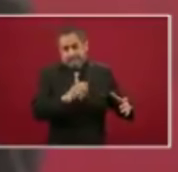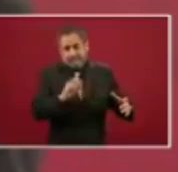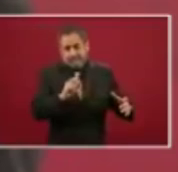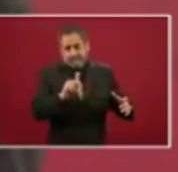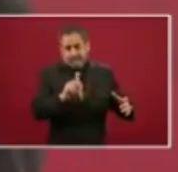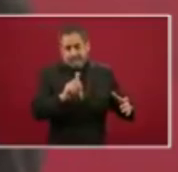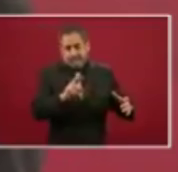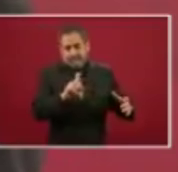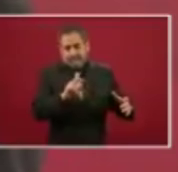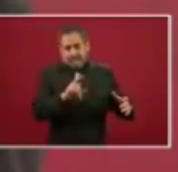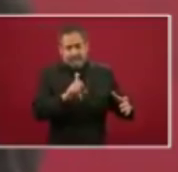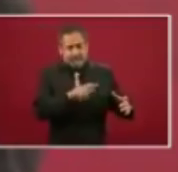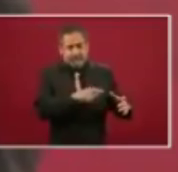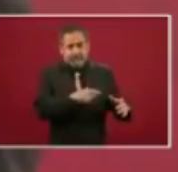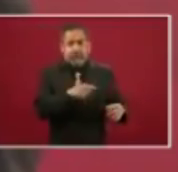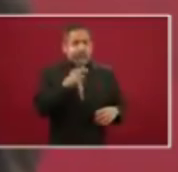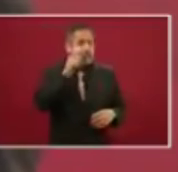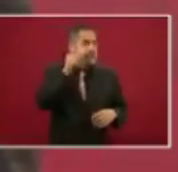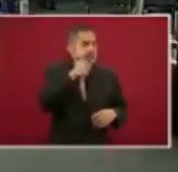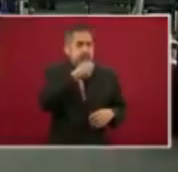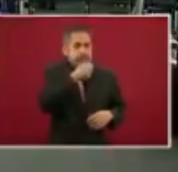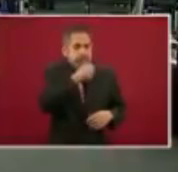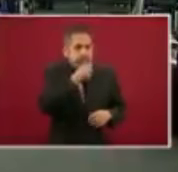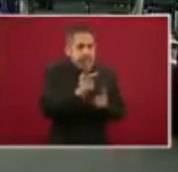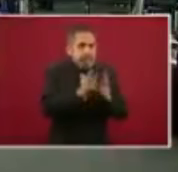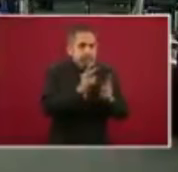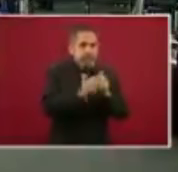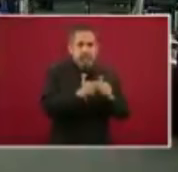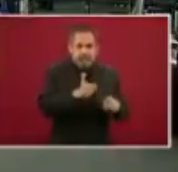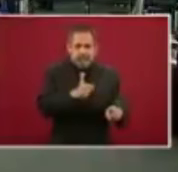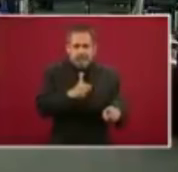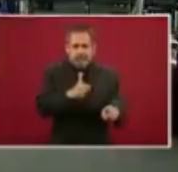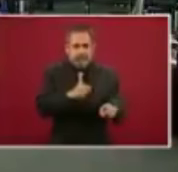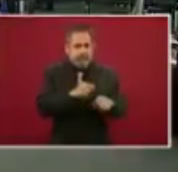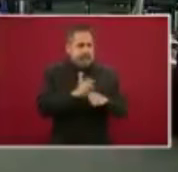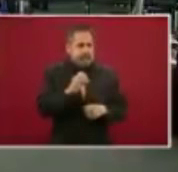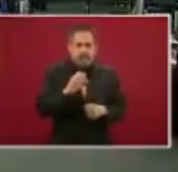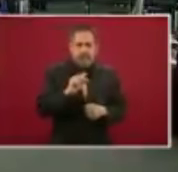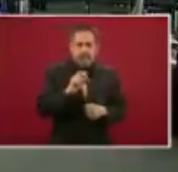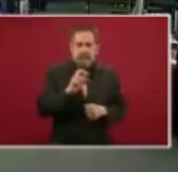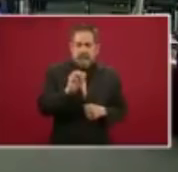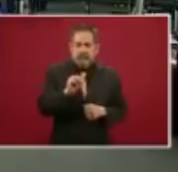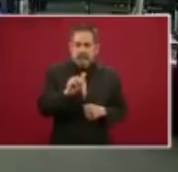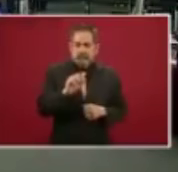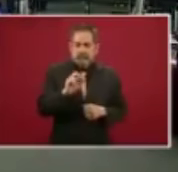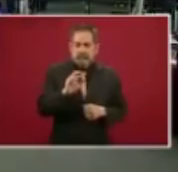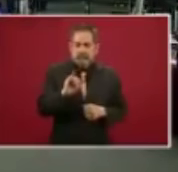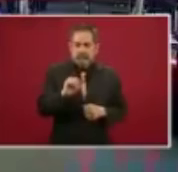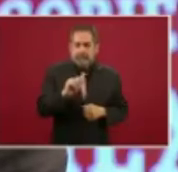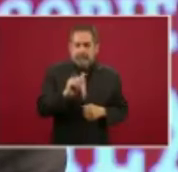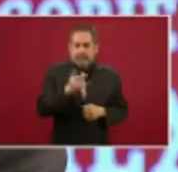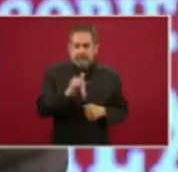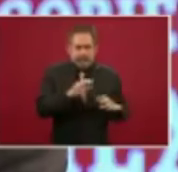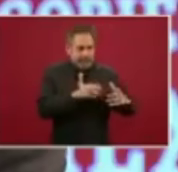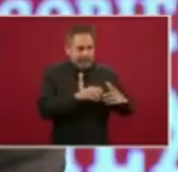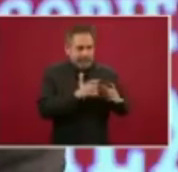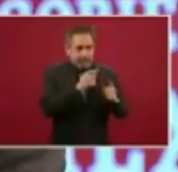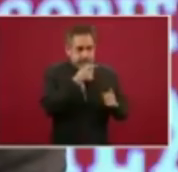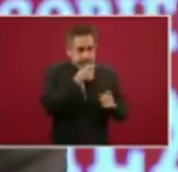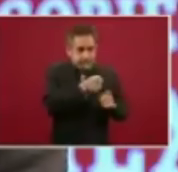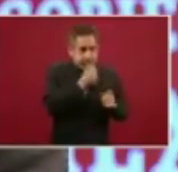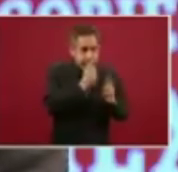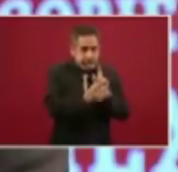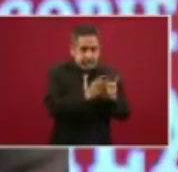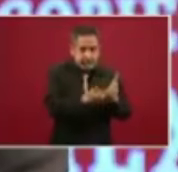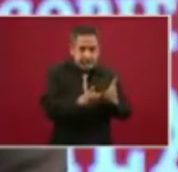esa entrevista de Carmen Aristegui, que ojalá y